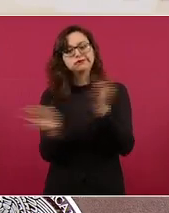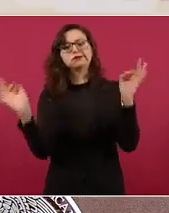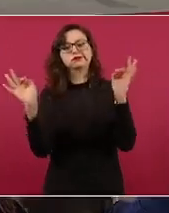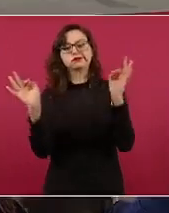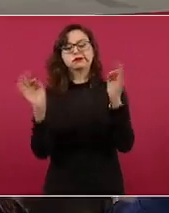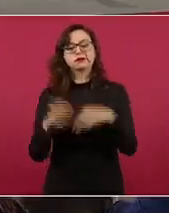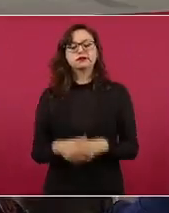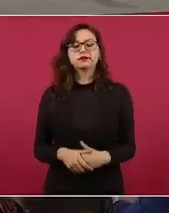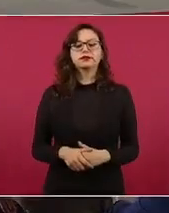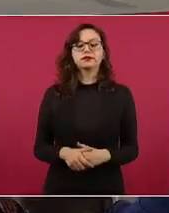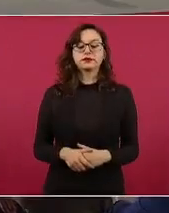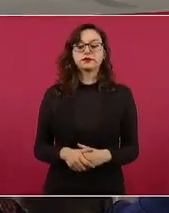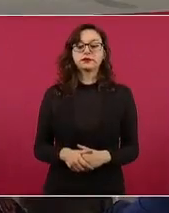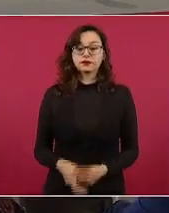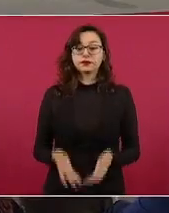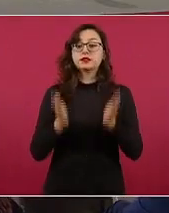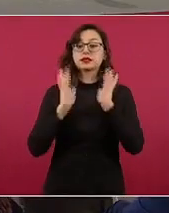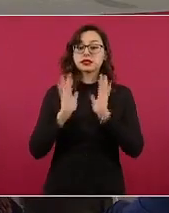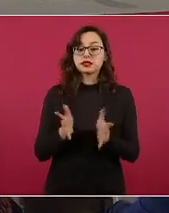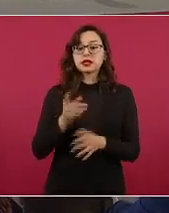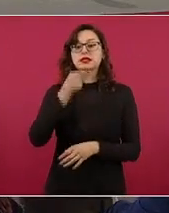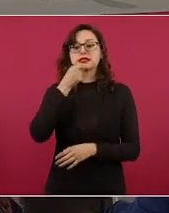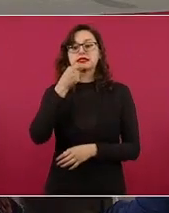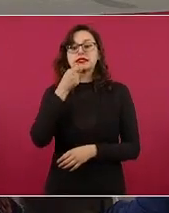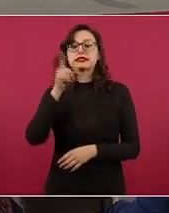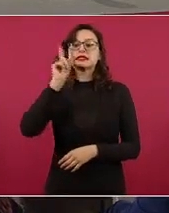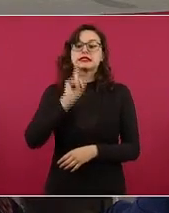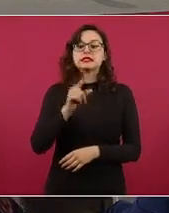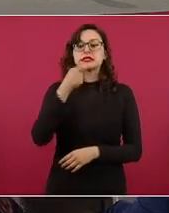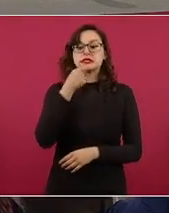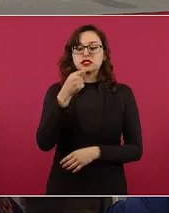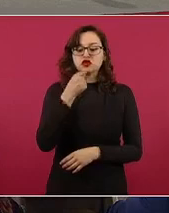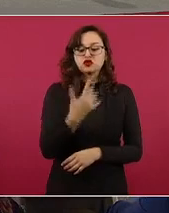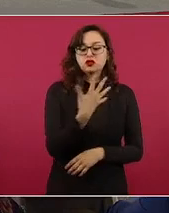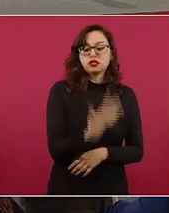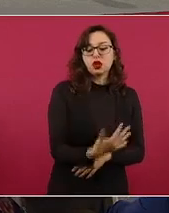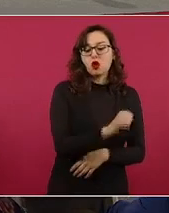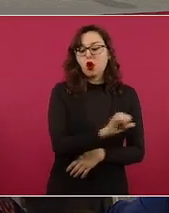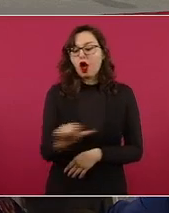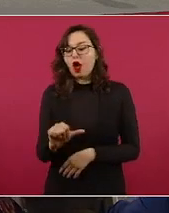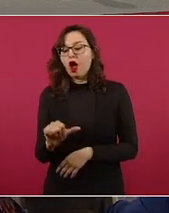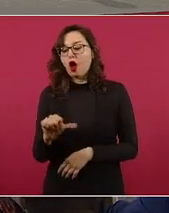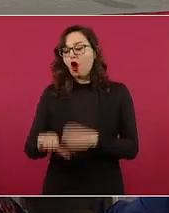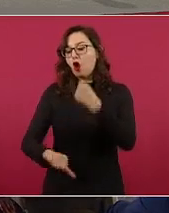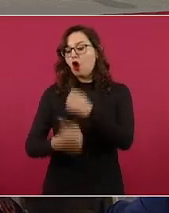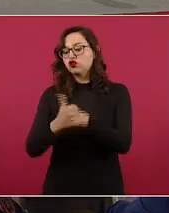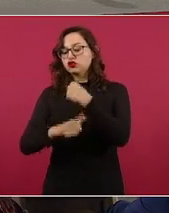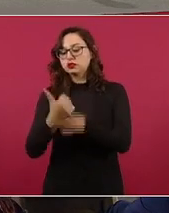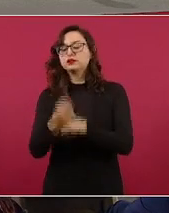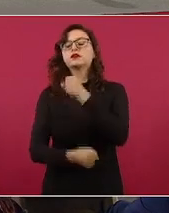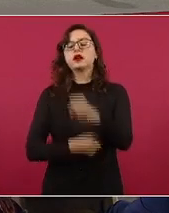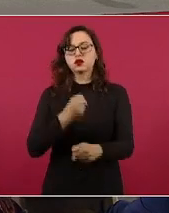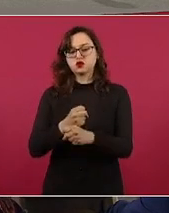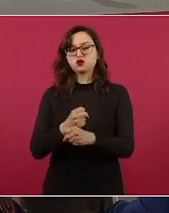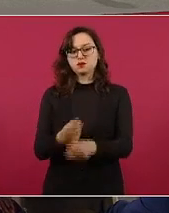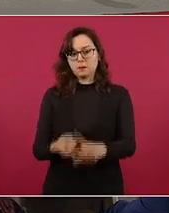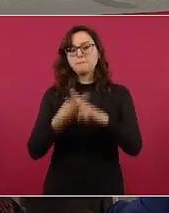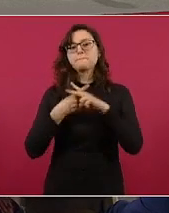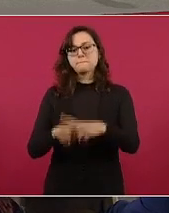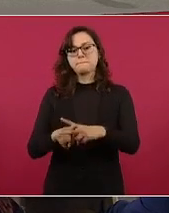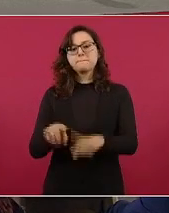Empezamos ya niñas y niños de cinco a once años, ese es el cambio. La política, esencia,